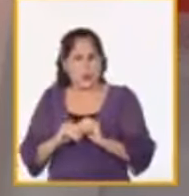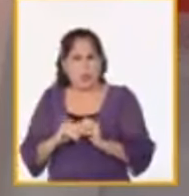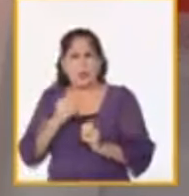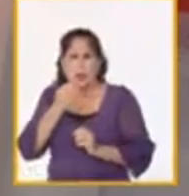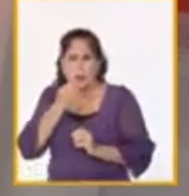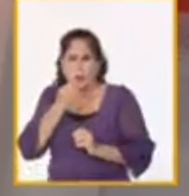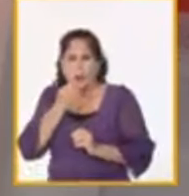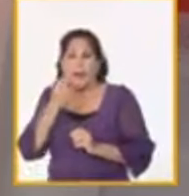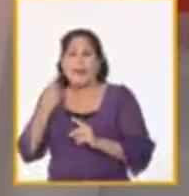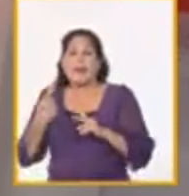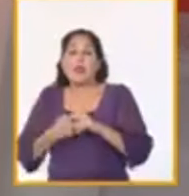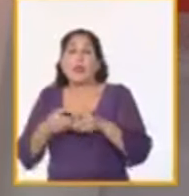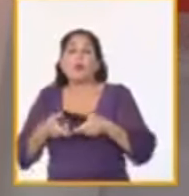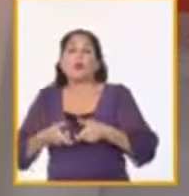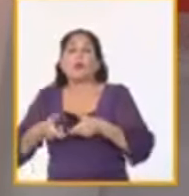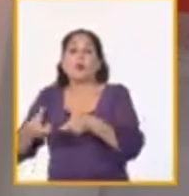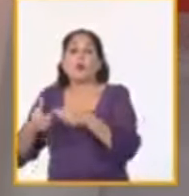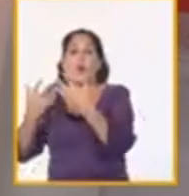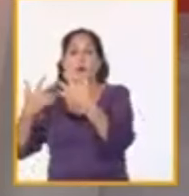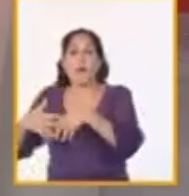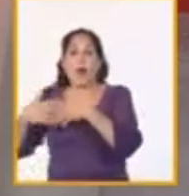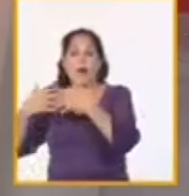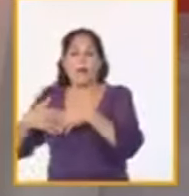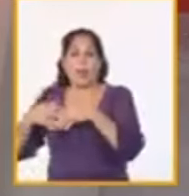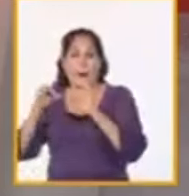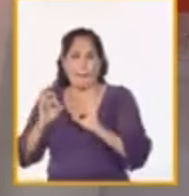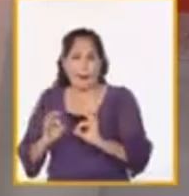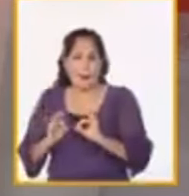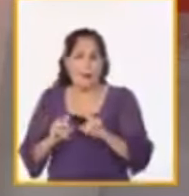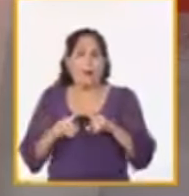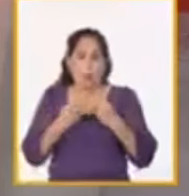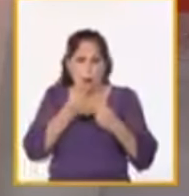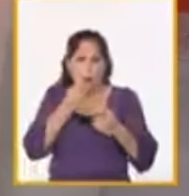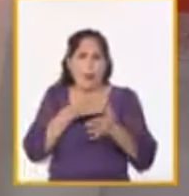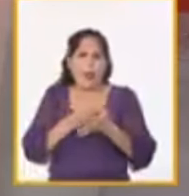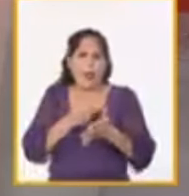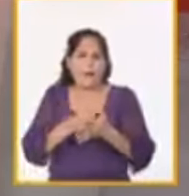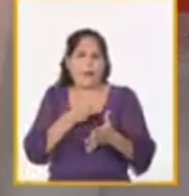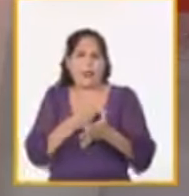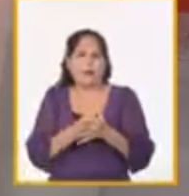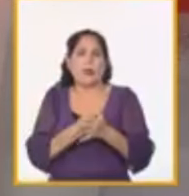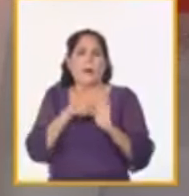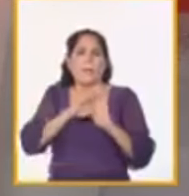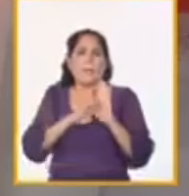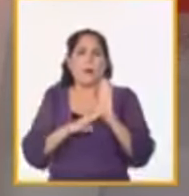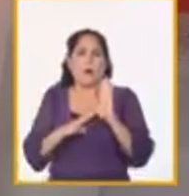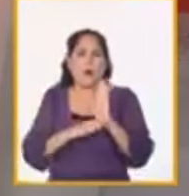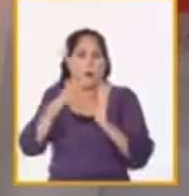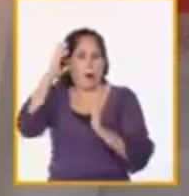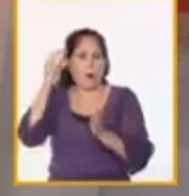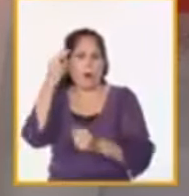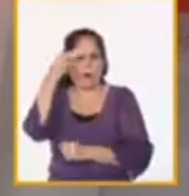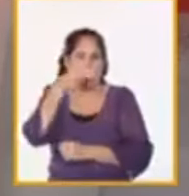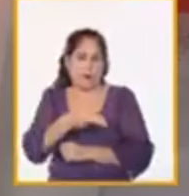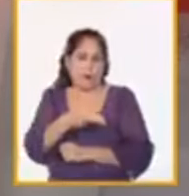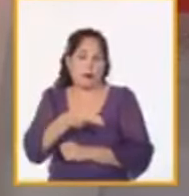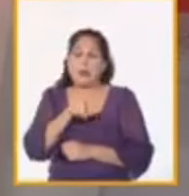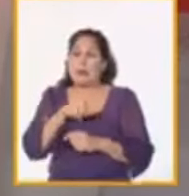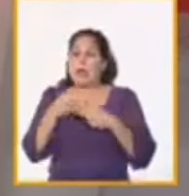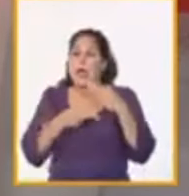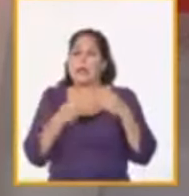y tubería producida en la fábrica para poder enfrentar el programa inversionista y las obras de